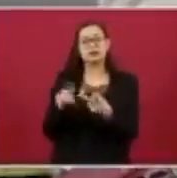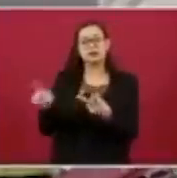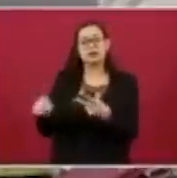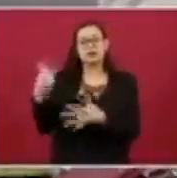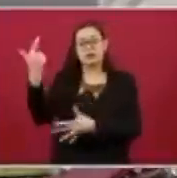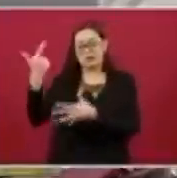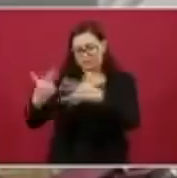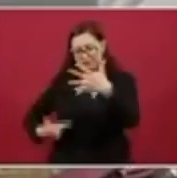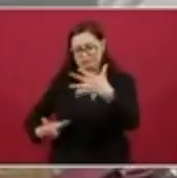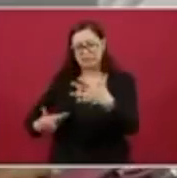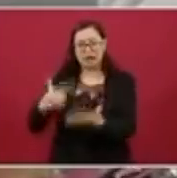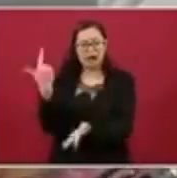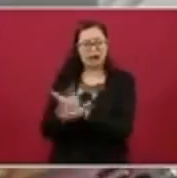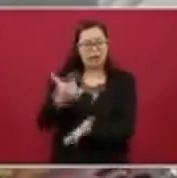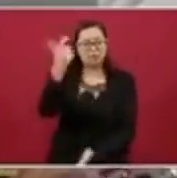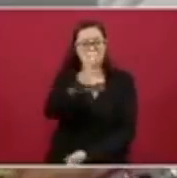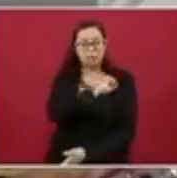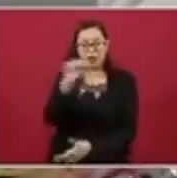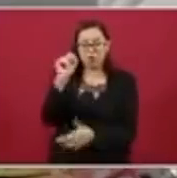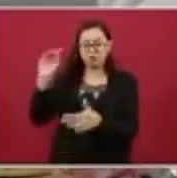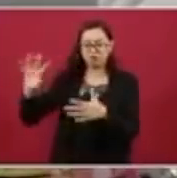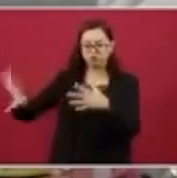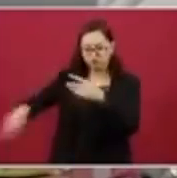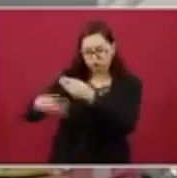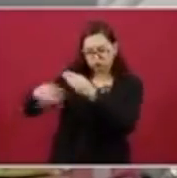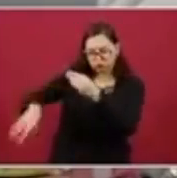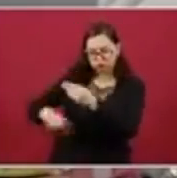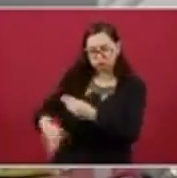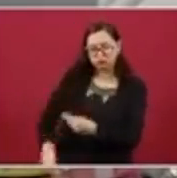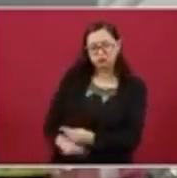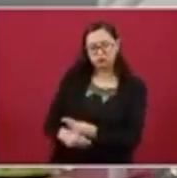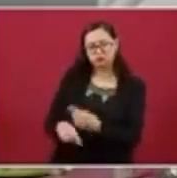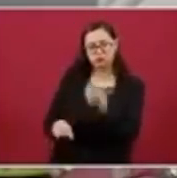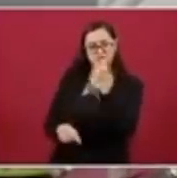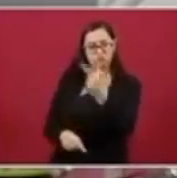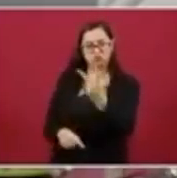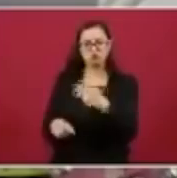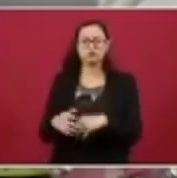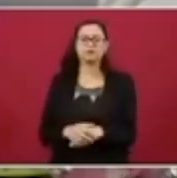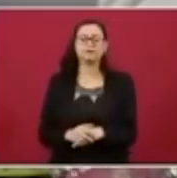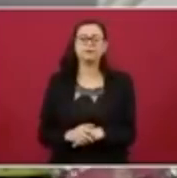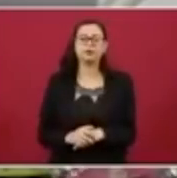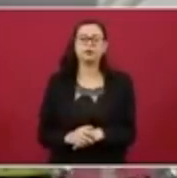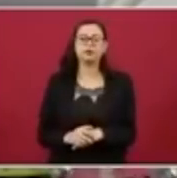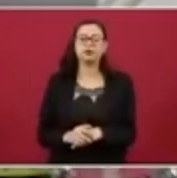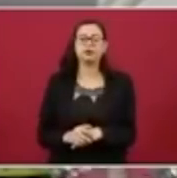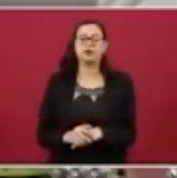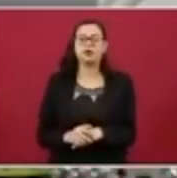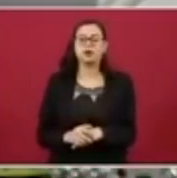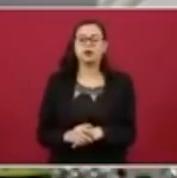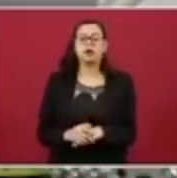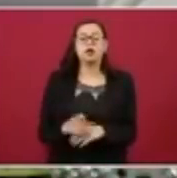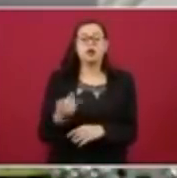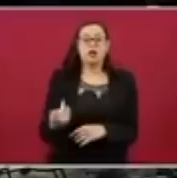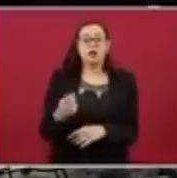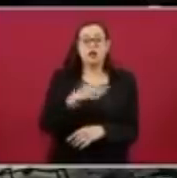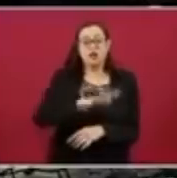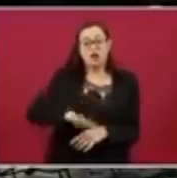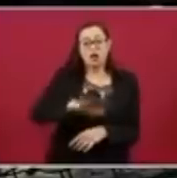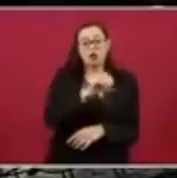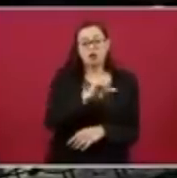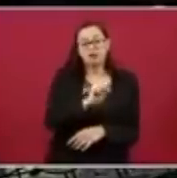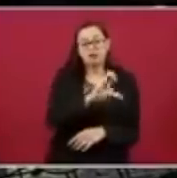graves. Preguntarle, las organizaciones sociales están proponiendo una modificación, ya sea el